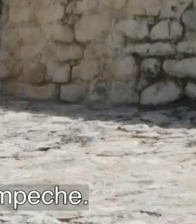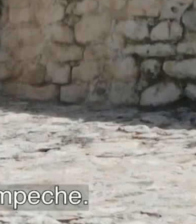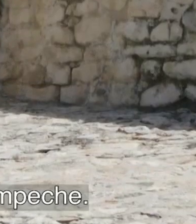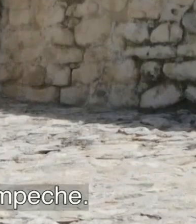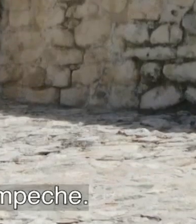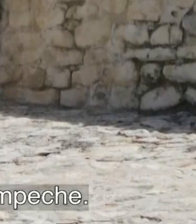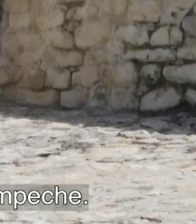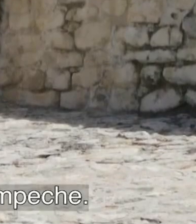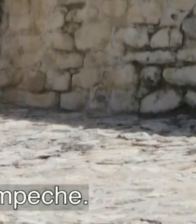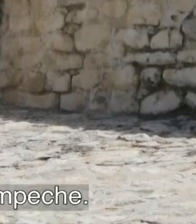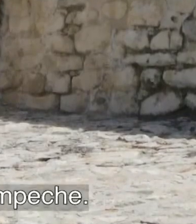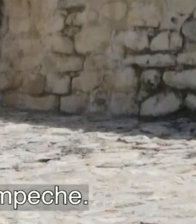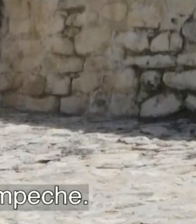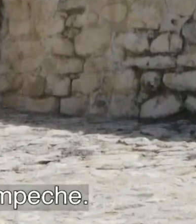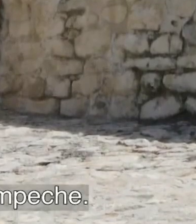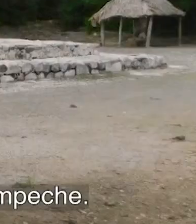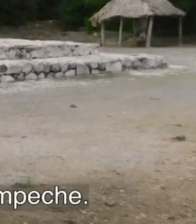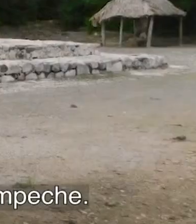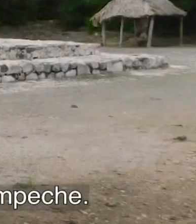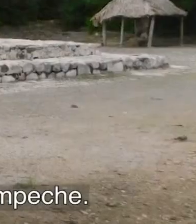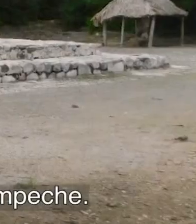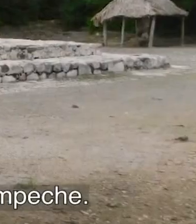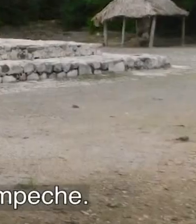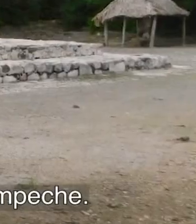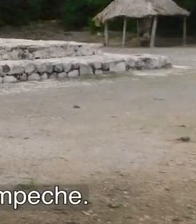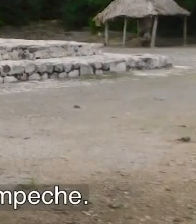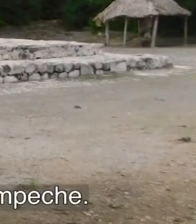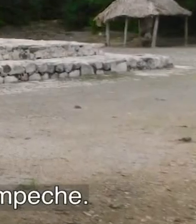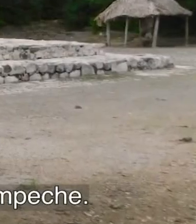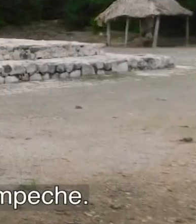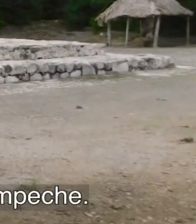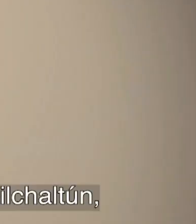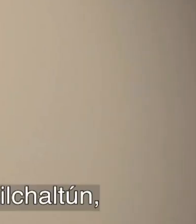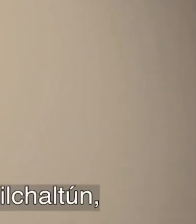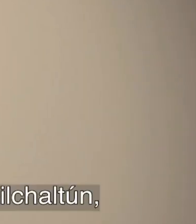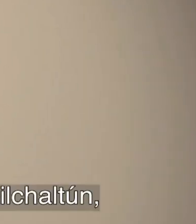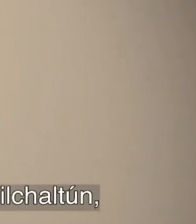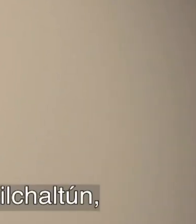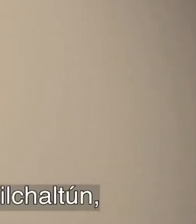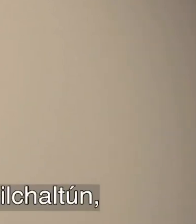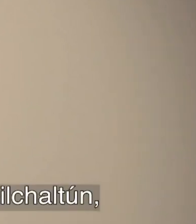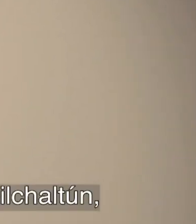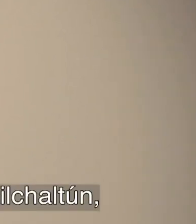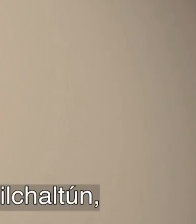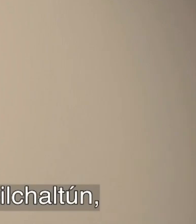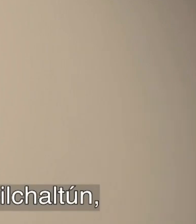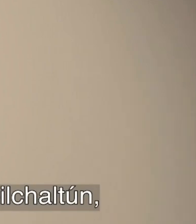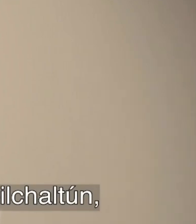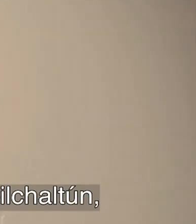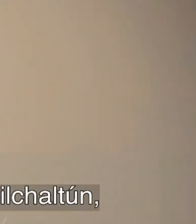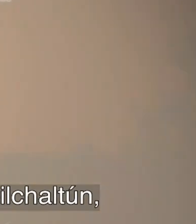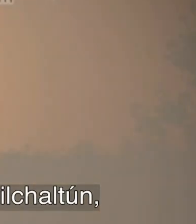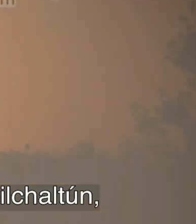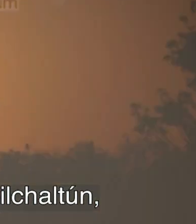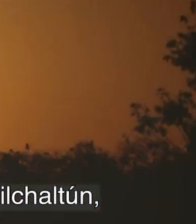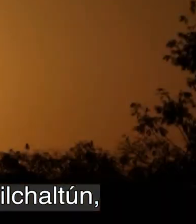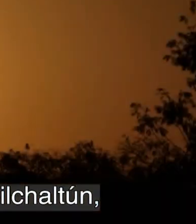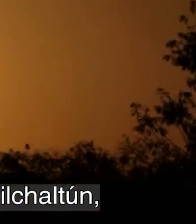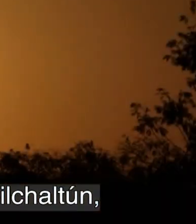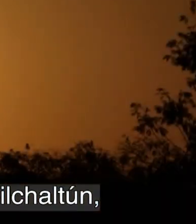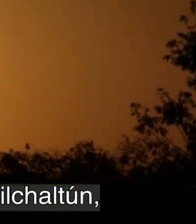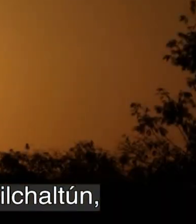erigida por el trabajo de los antiguos mayas en Campeche. El tramo 3 comprende la zona arqueológica